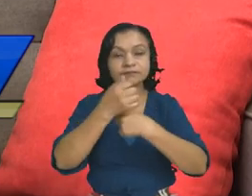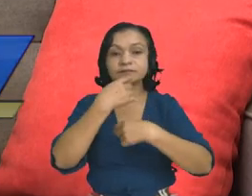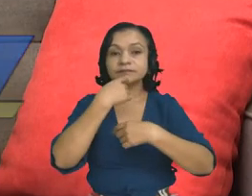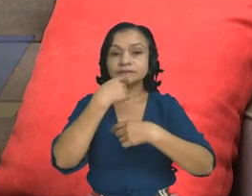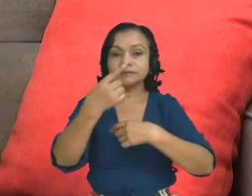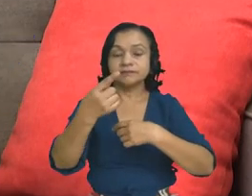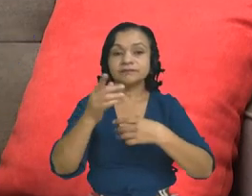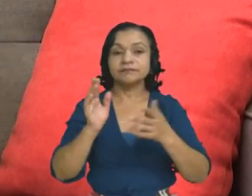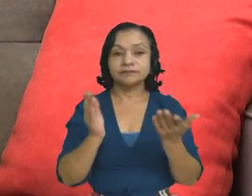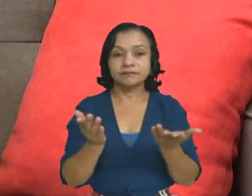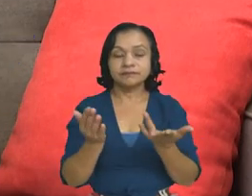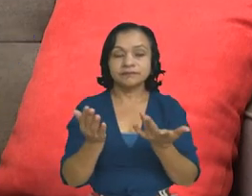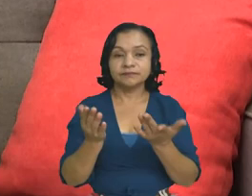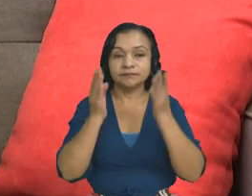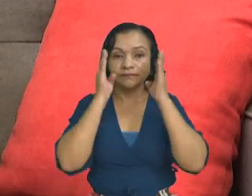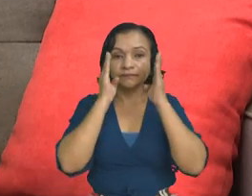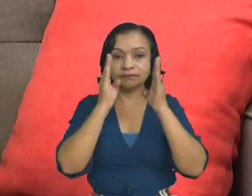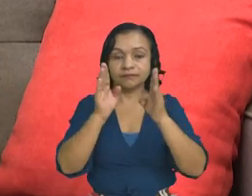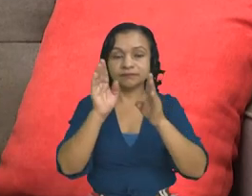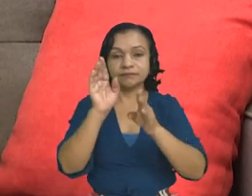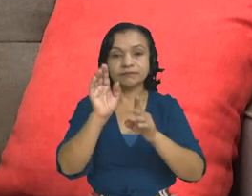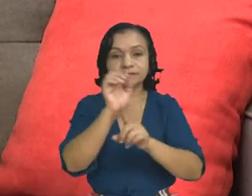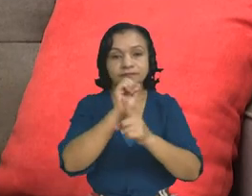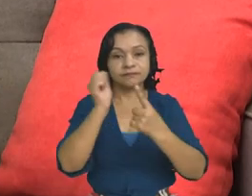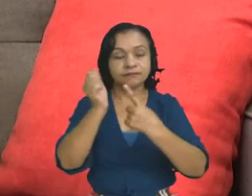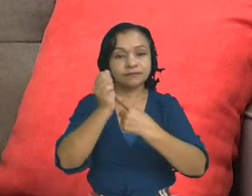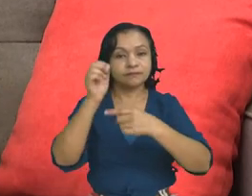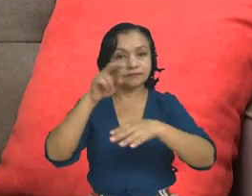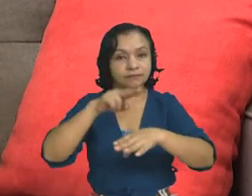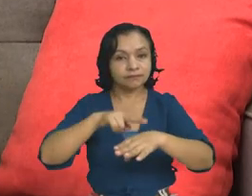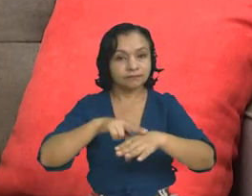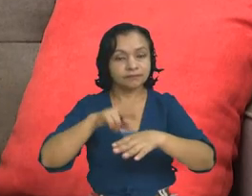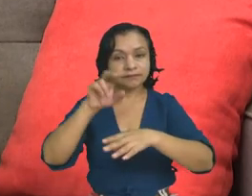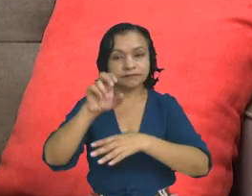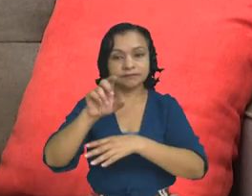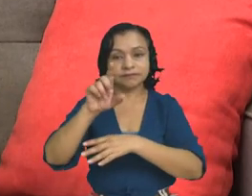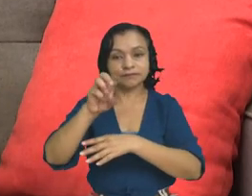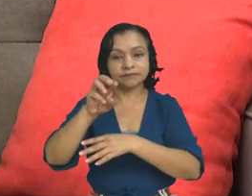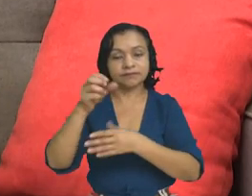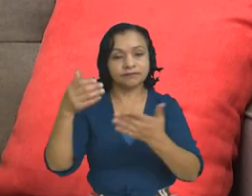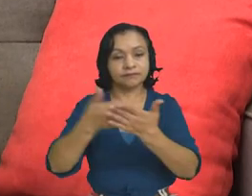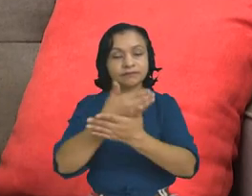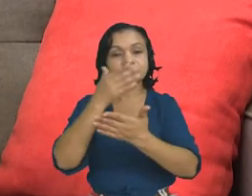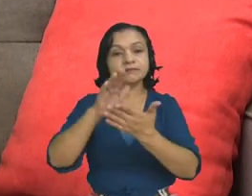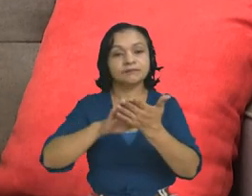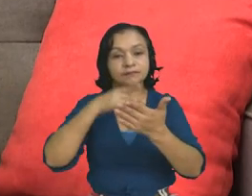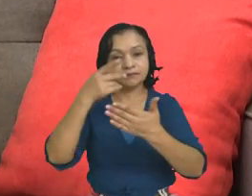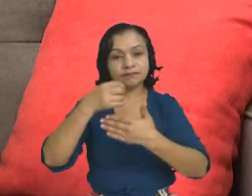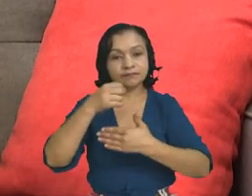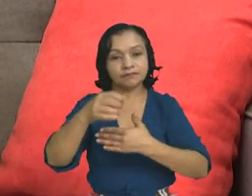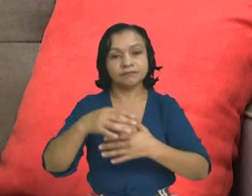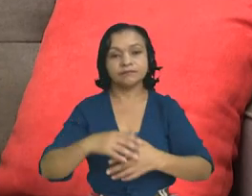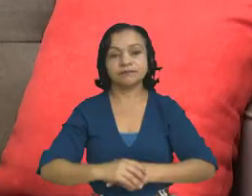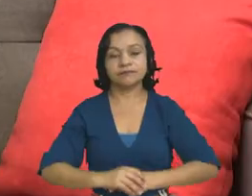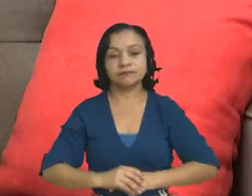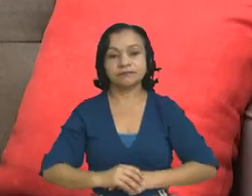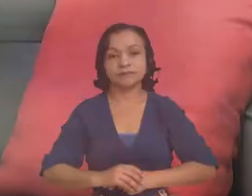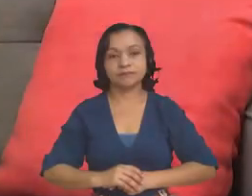a que se quede en fiel sintonía del canal parlamentario. Estuvo con ustedes Elmer Mars y les esperamos en una nueva edición.